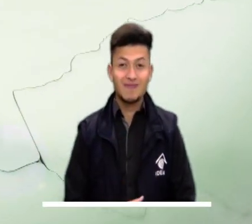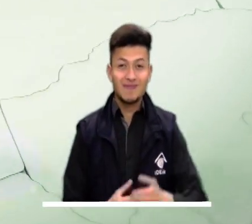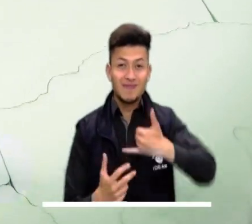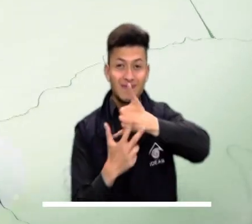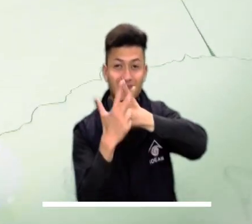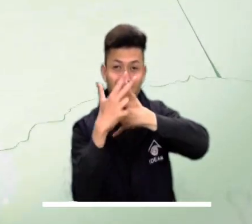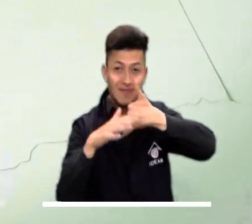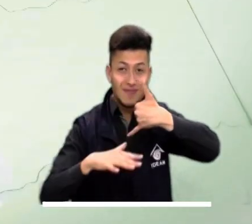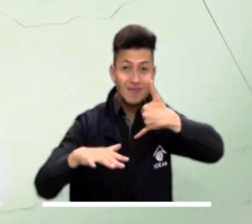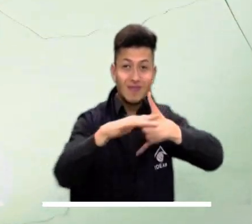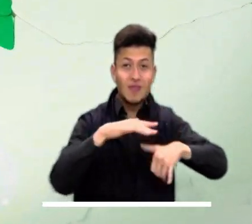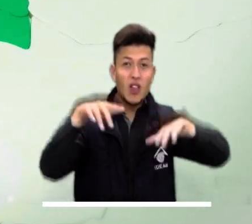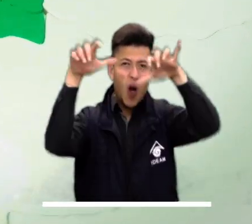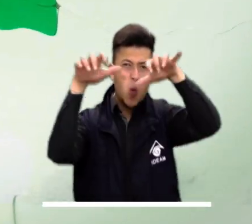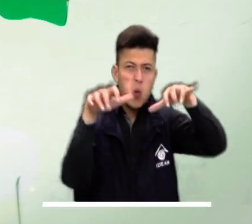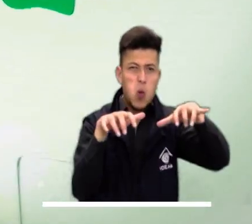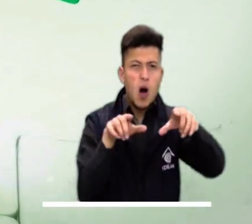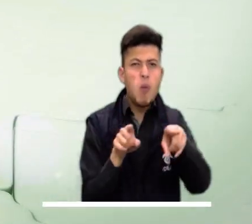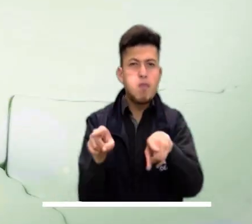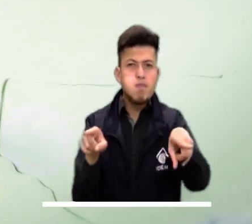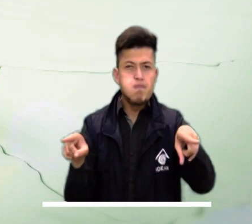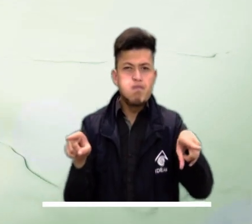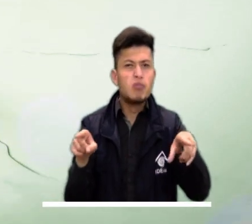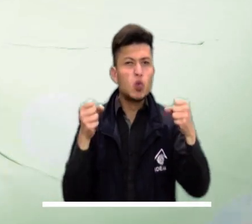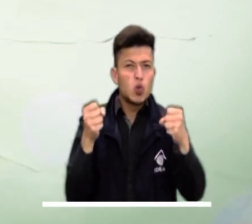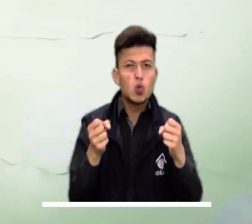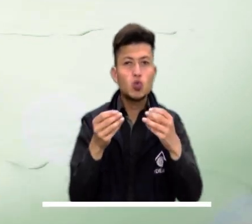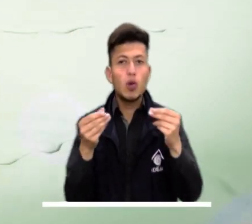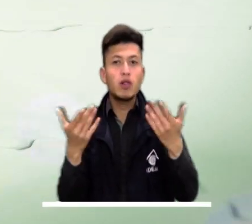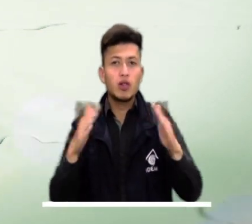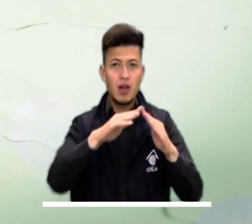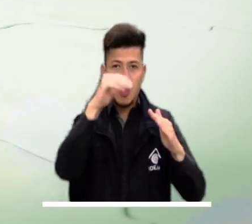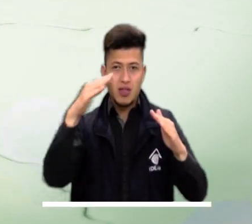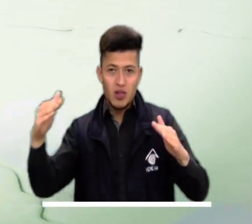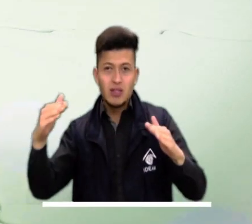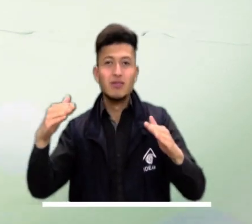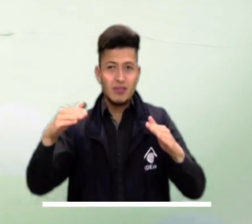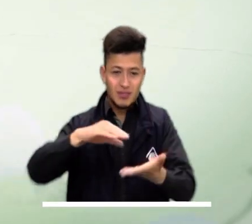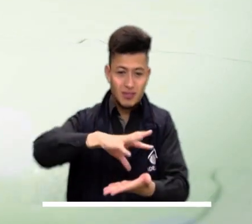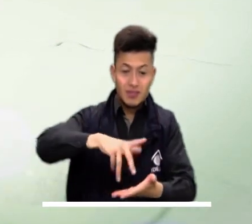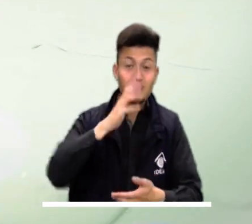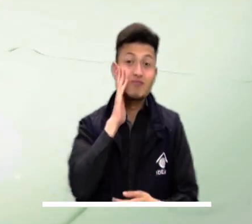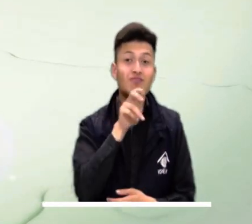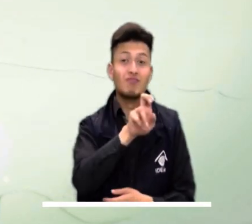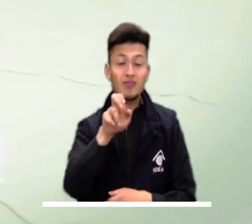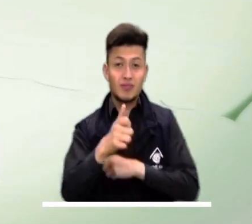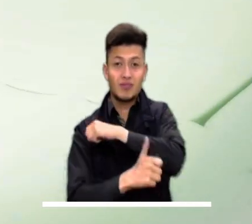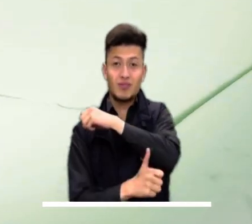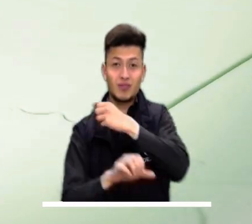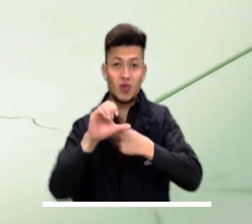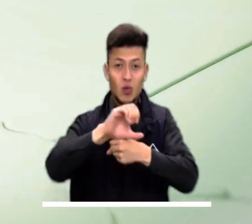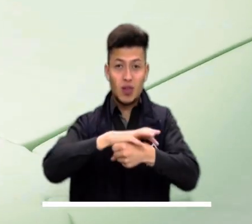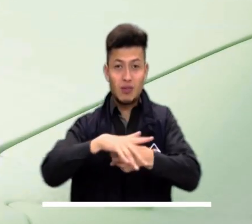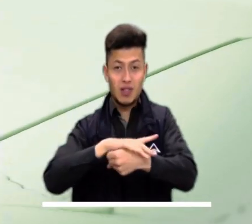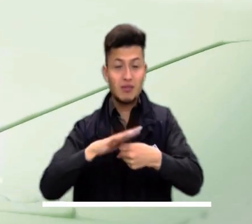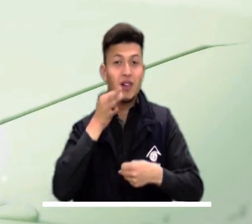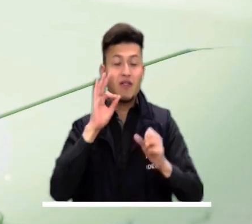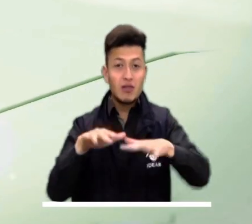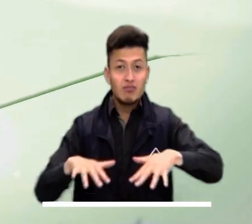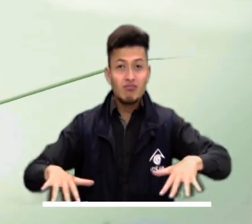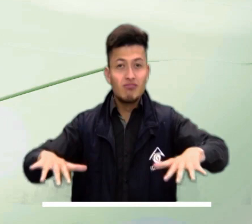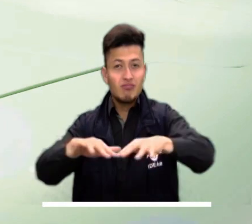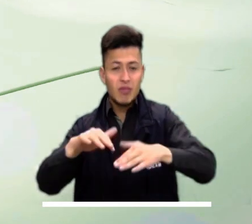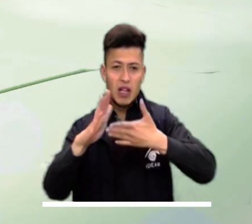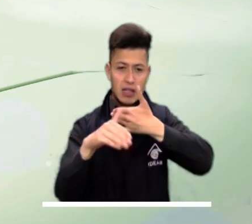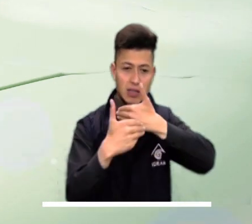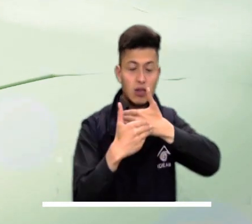Nariño. En la región andina se prevén lluvias de diferente intensidad sobre Antioquia, los Santanderes, Boyacá,